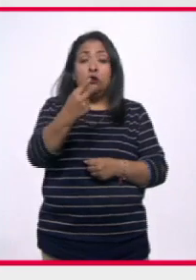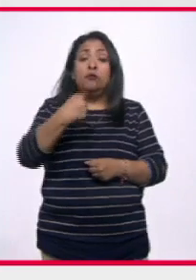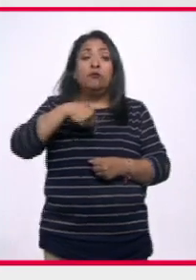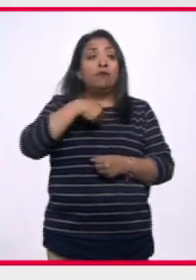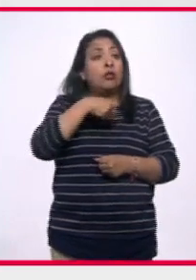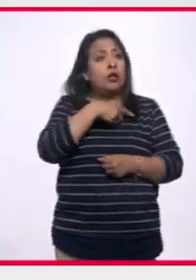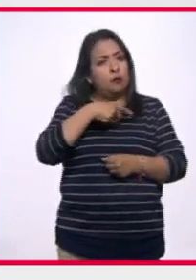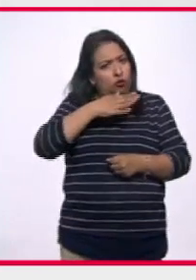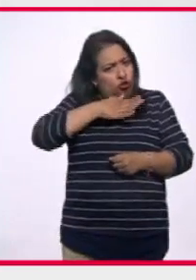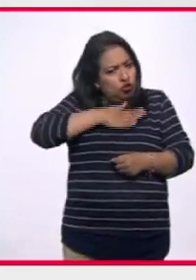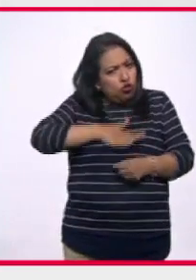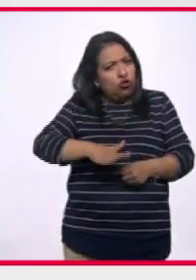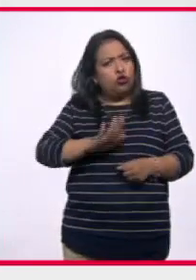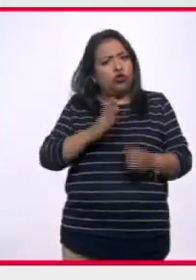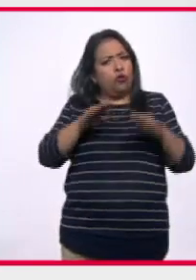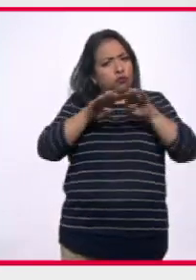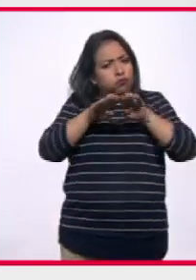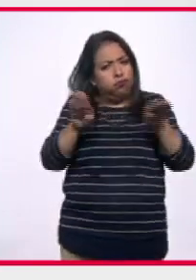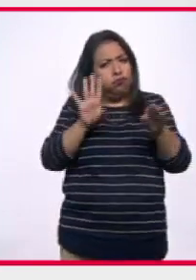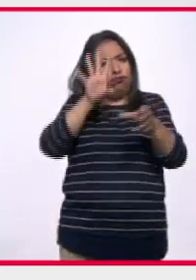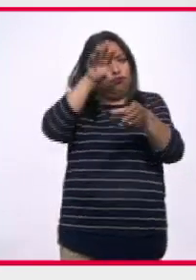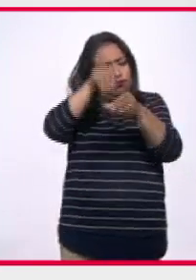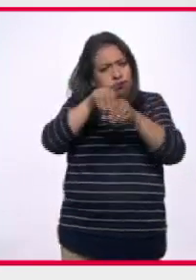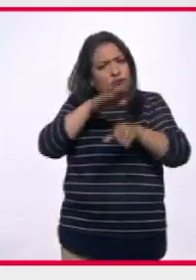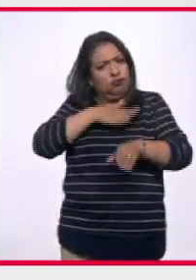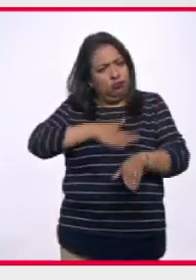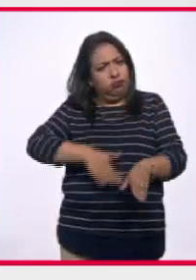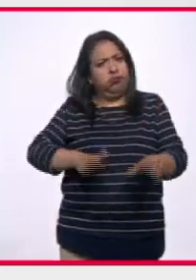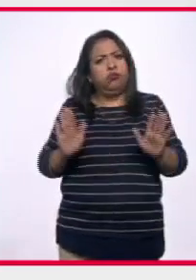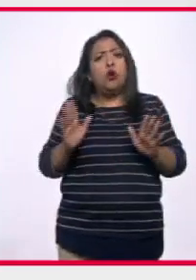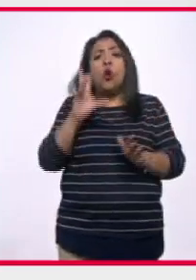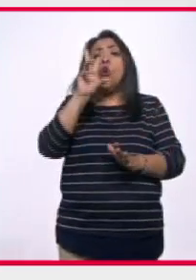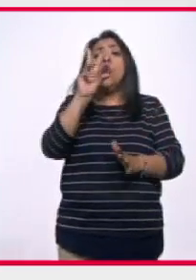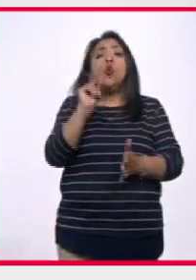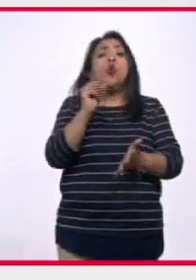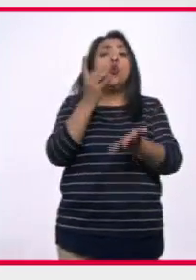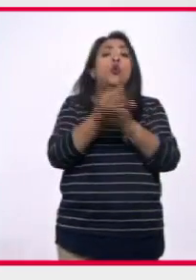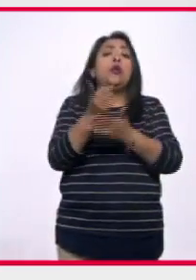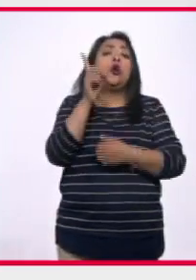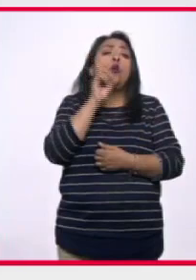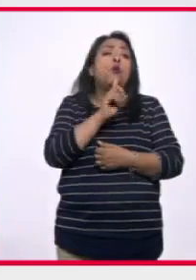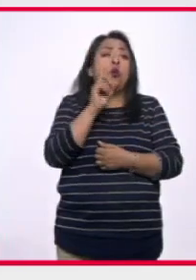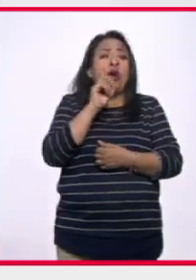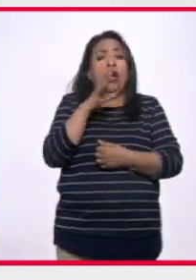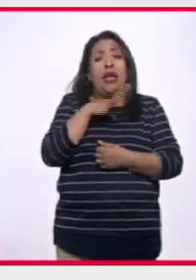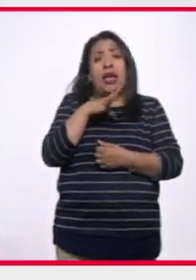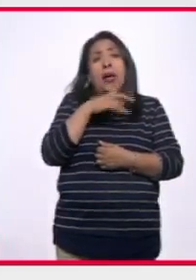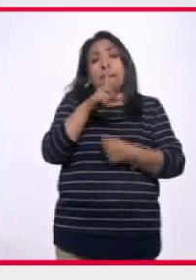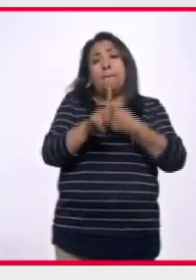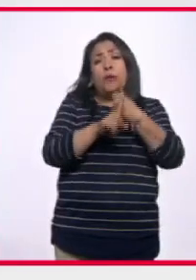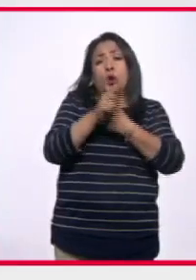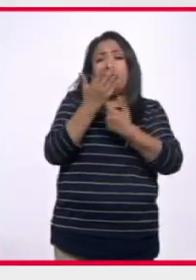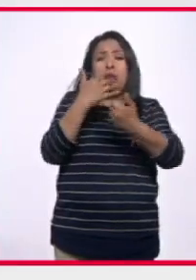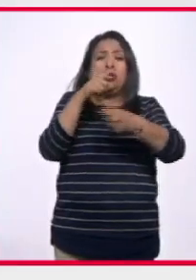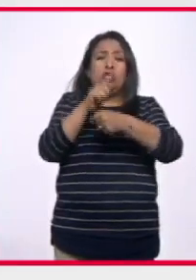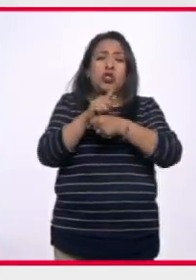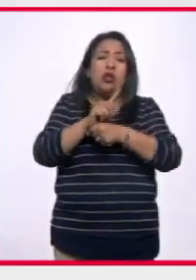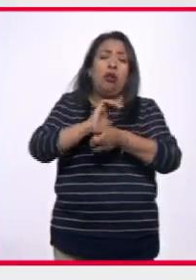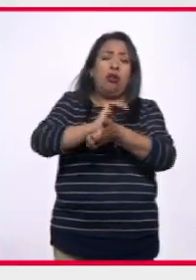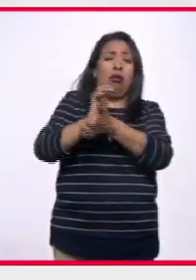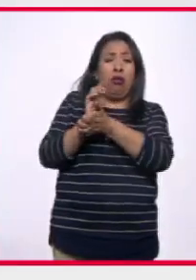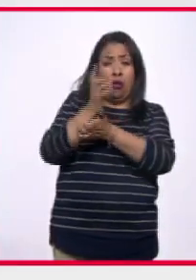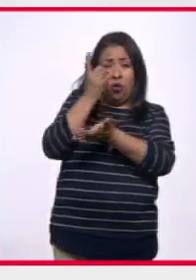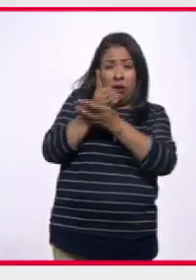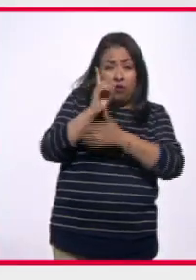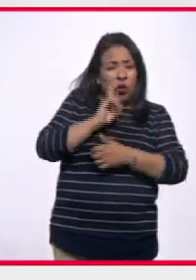ser igualitarios ser incluyentes porque además no es solamente las mujeres que se enfrentan con este problema social de la discriminación